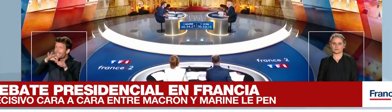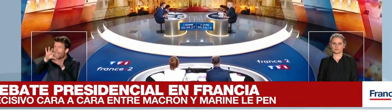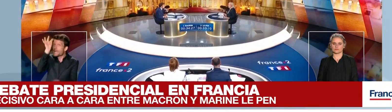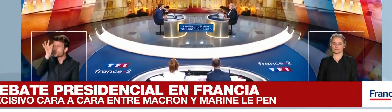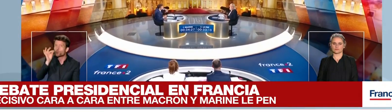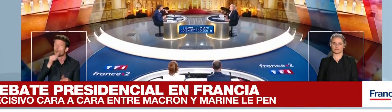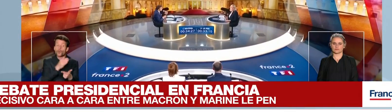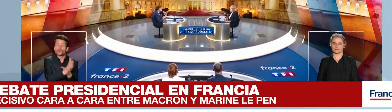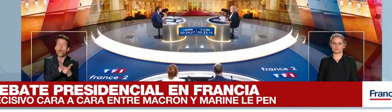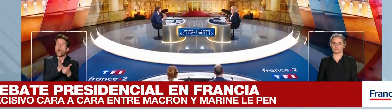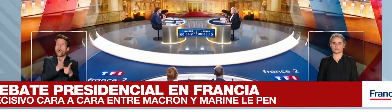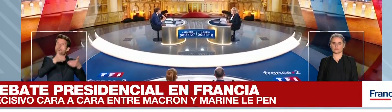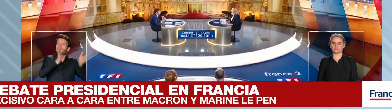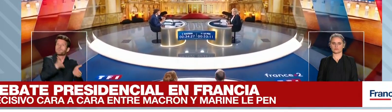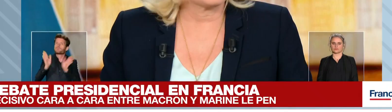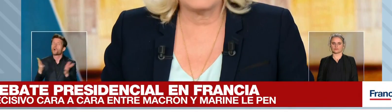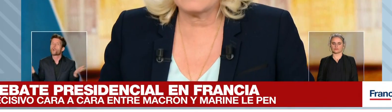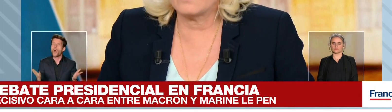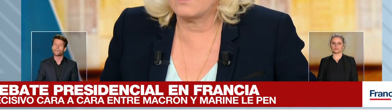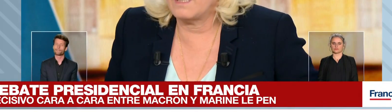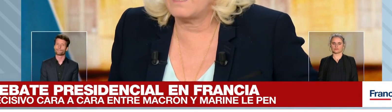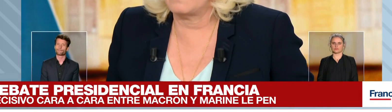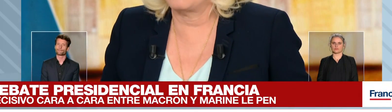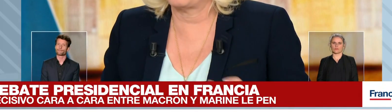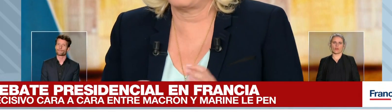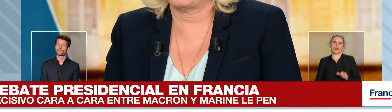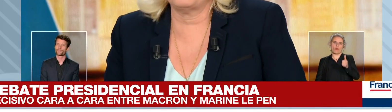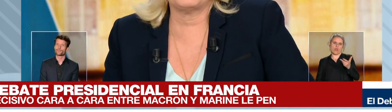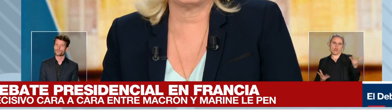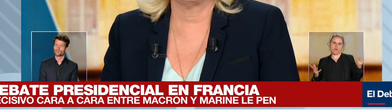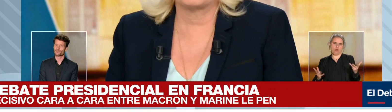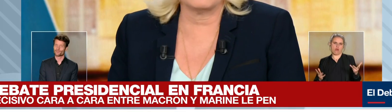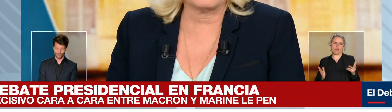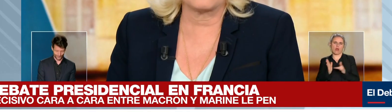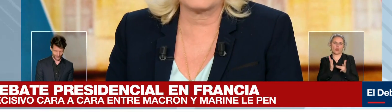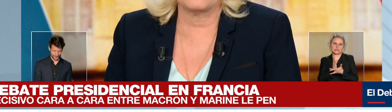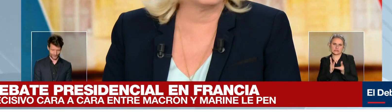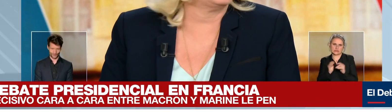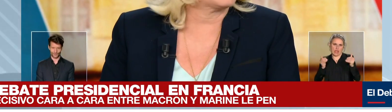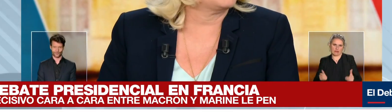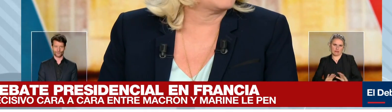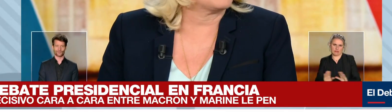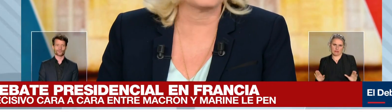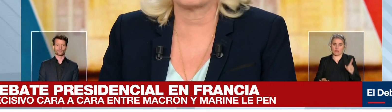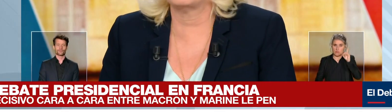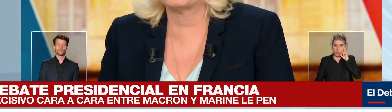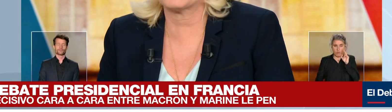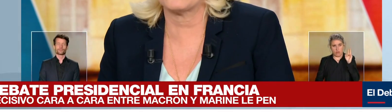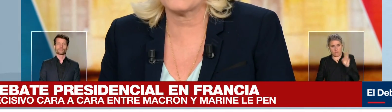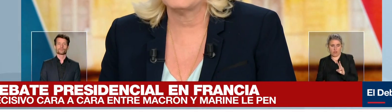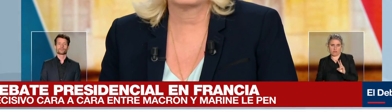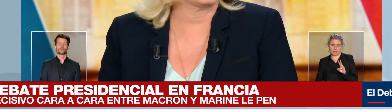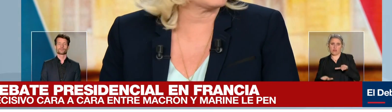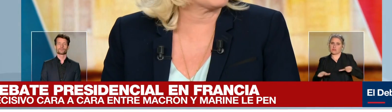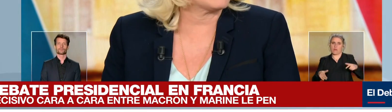sentido? Bueno, primero vamos a suspender la hipocresía, que consiste en negarse a ver que el modelo